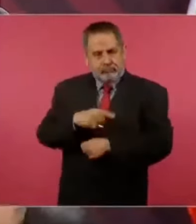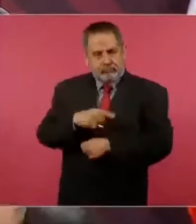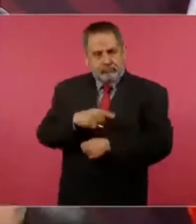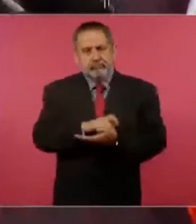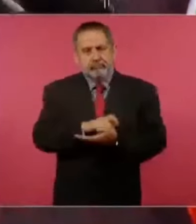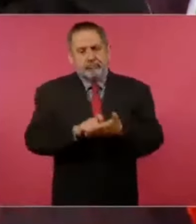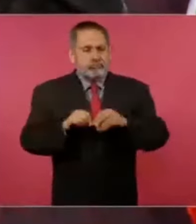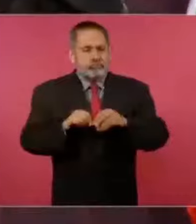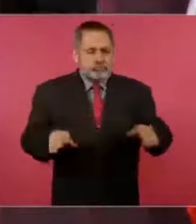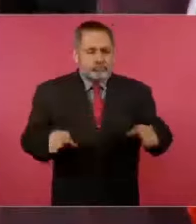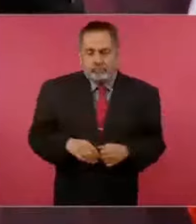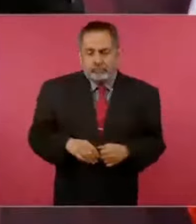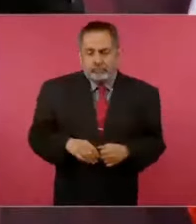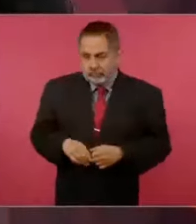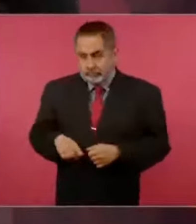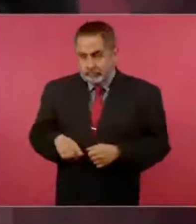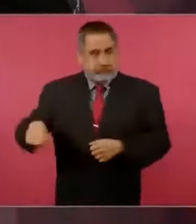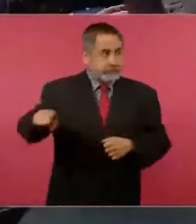Para los que andan